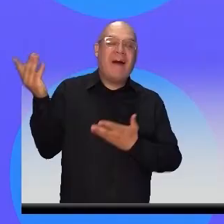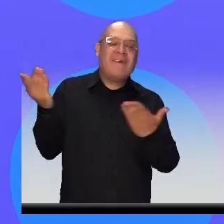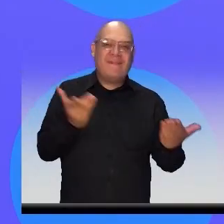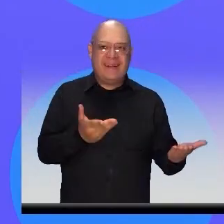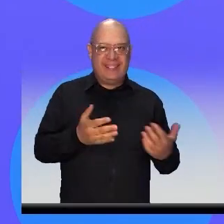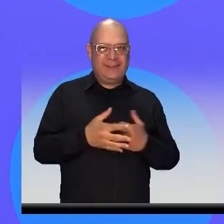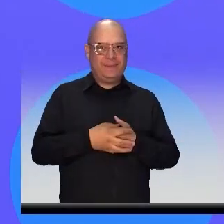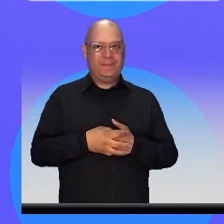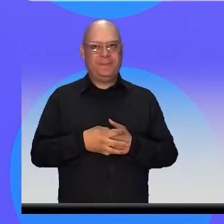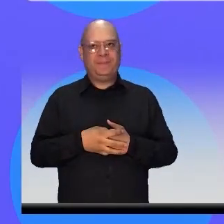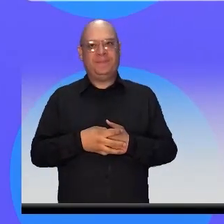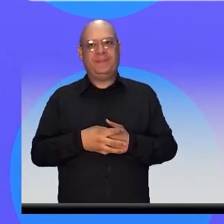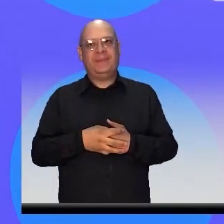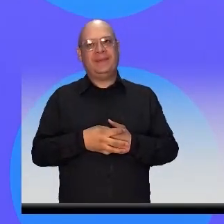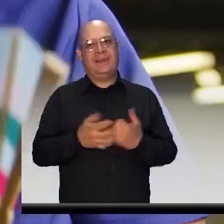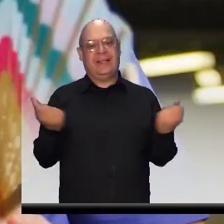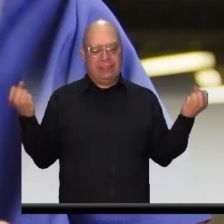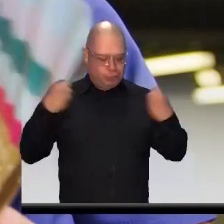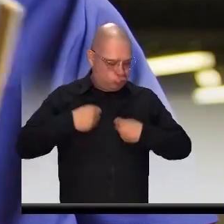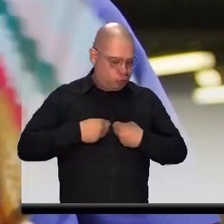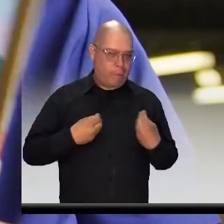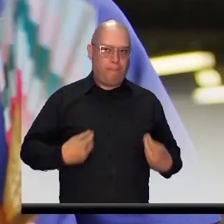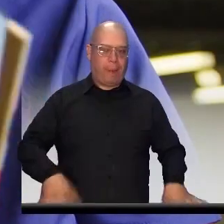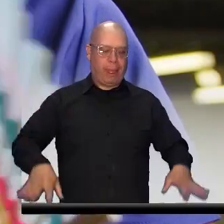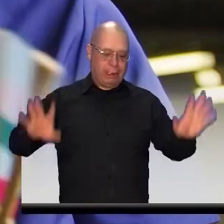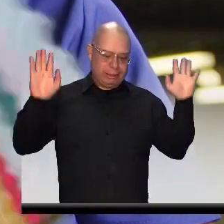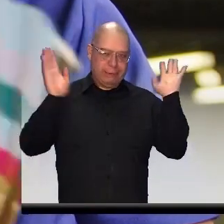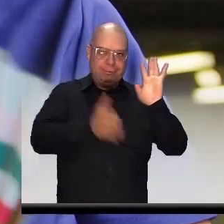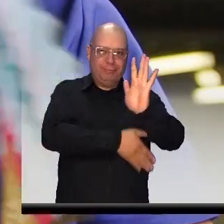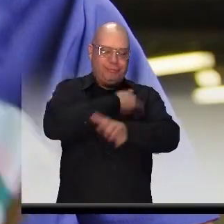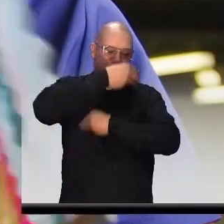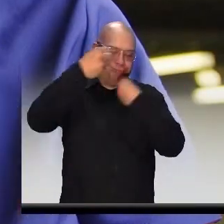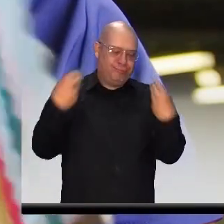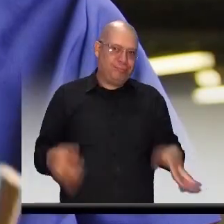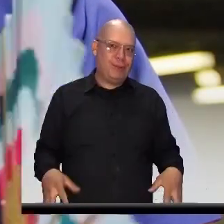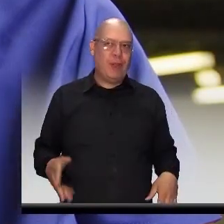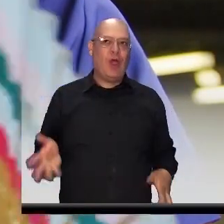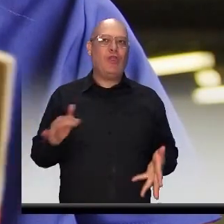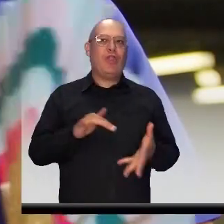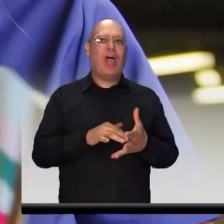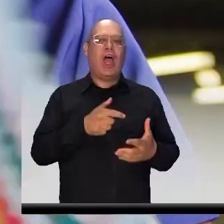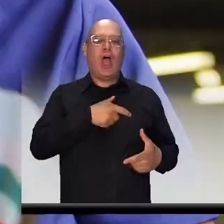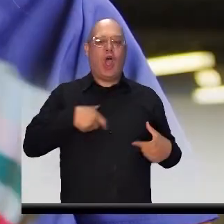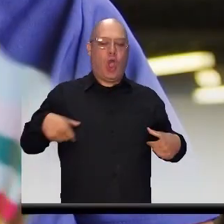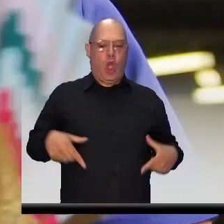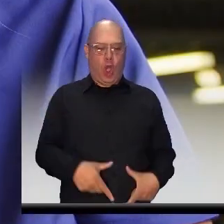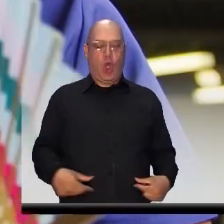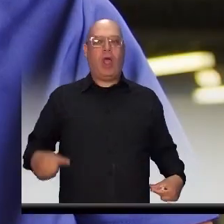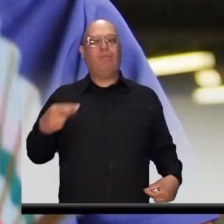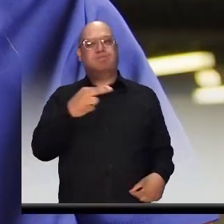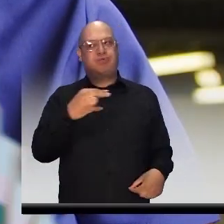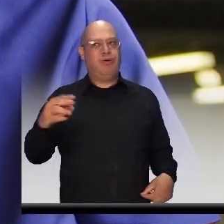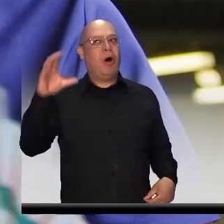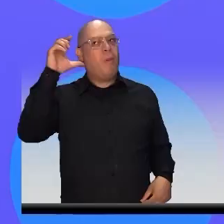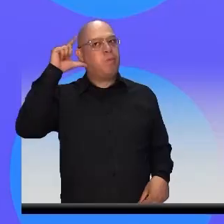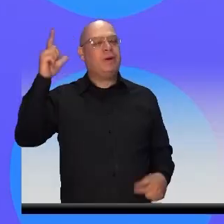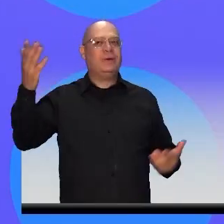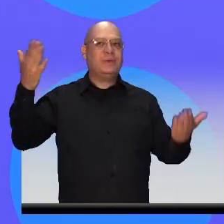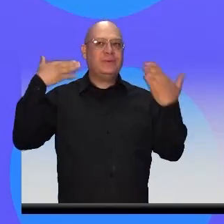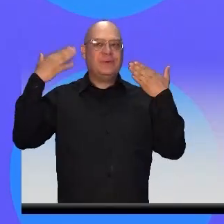perdiste la llevada de la chaqueta. Devuélvala. Ya tiene que llevar el vestido de baño para el Retiro, ¿cierto? ¡Qué clima tan